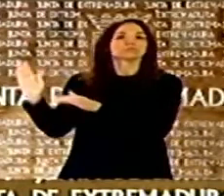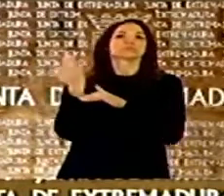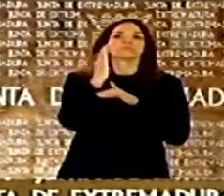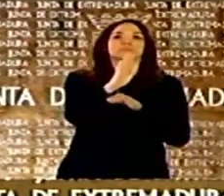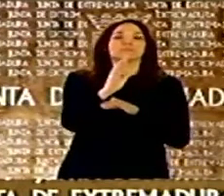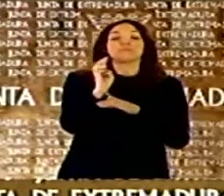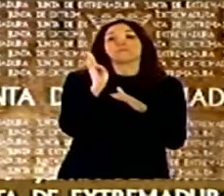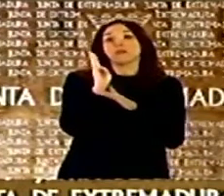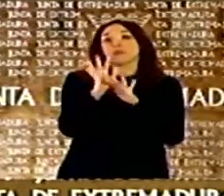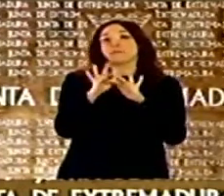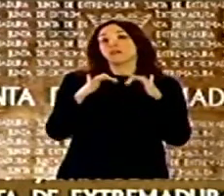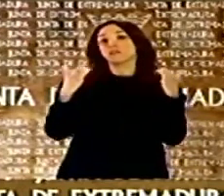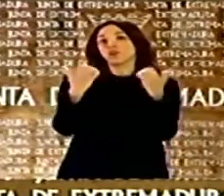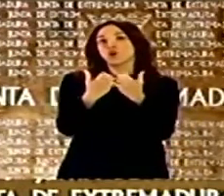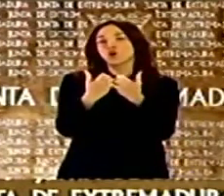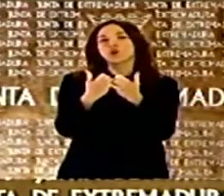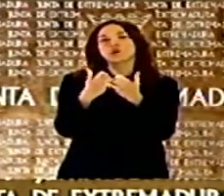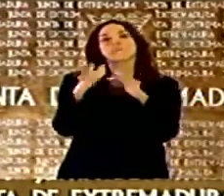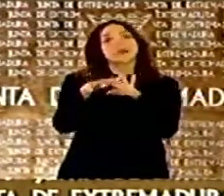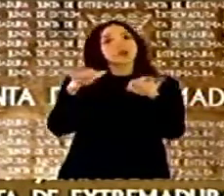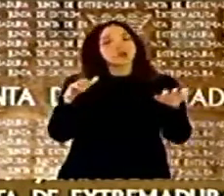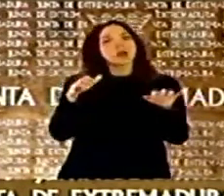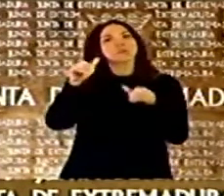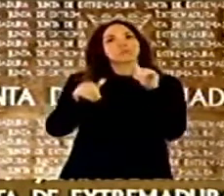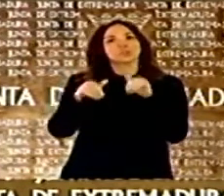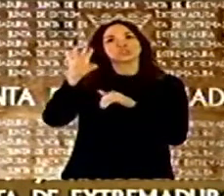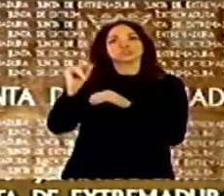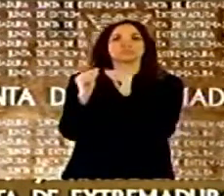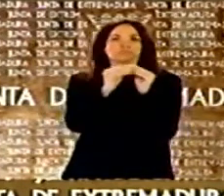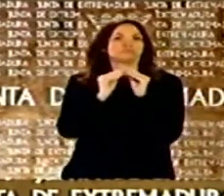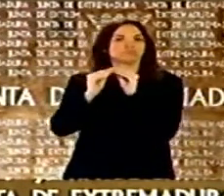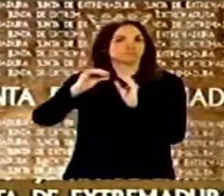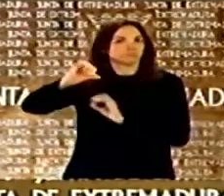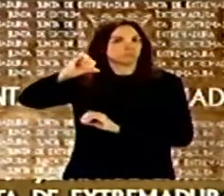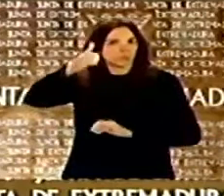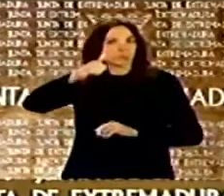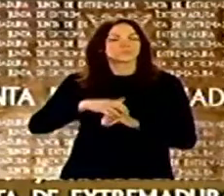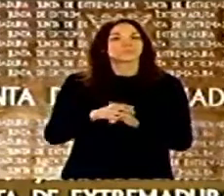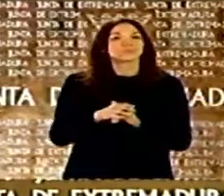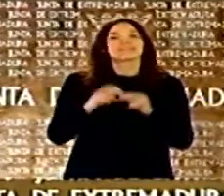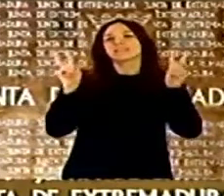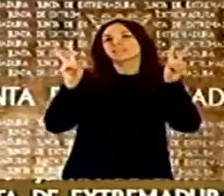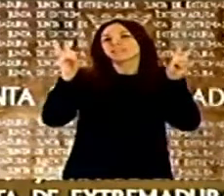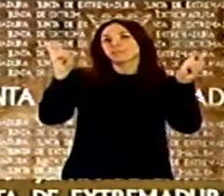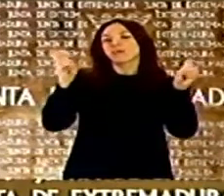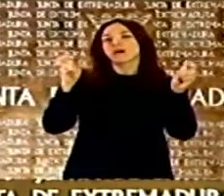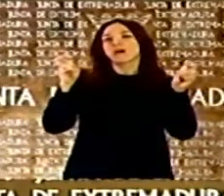fue ampliamente apoyada o apoyada por unanimidad en relación con